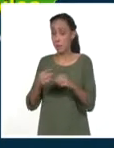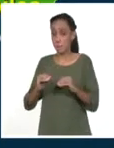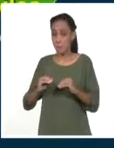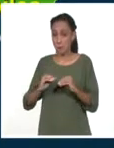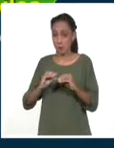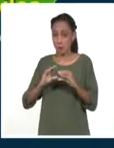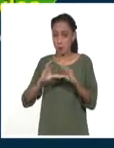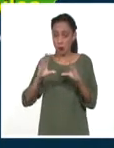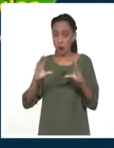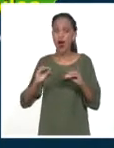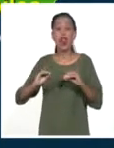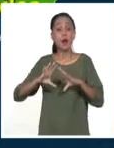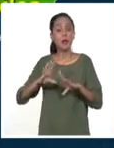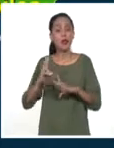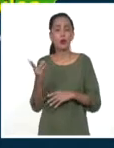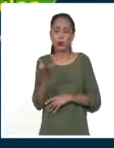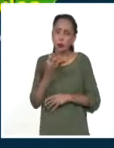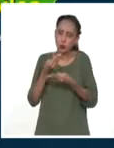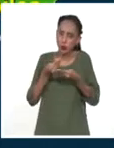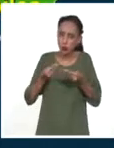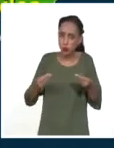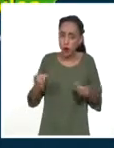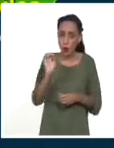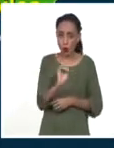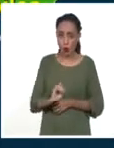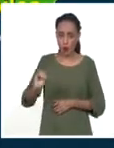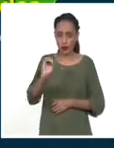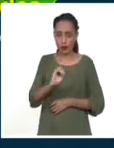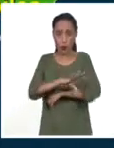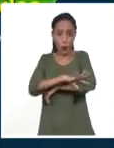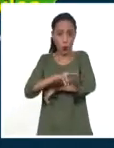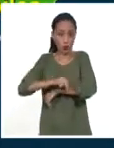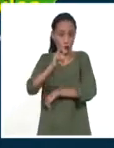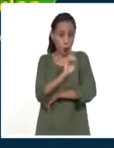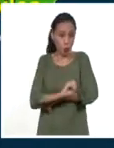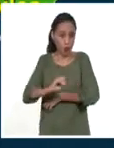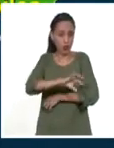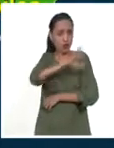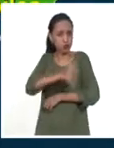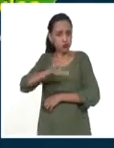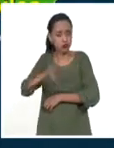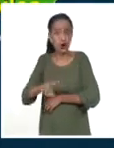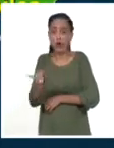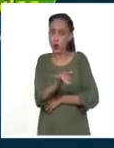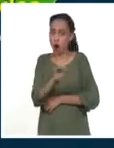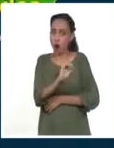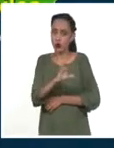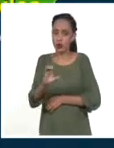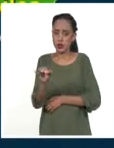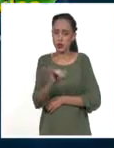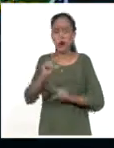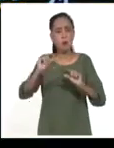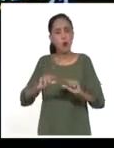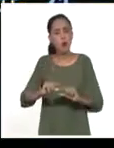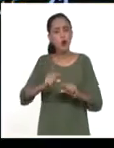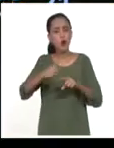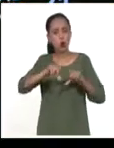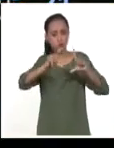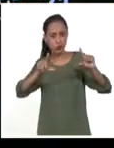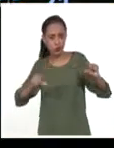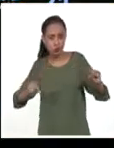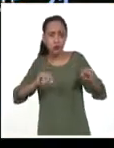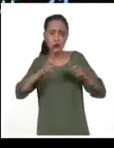que habrá vientos variables débiles en la parte oriental. Oleaje en la costa norte oriental, también en la costa norte occidental y poco oleaje en el resto de las costas. Y los próximos